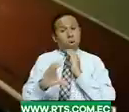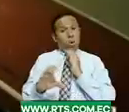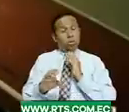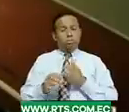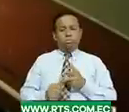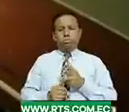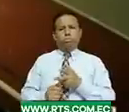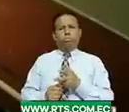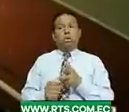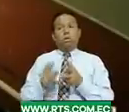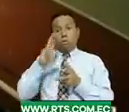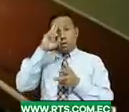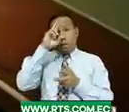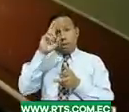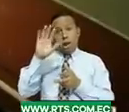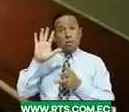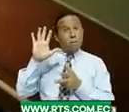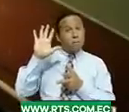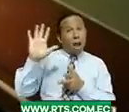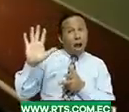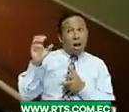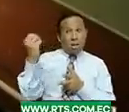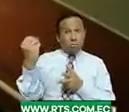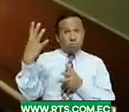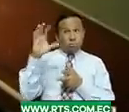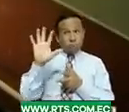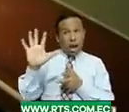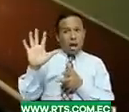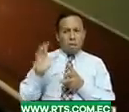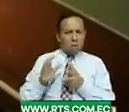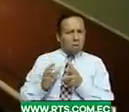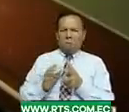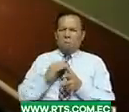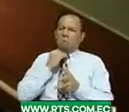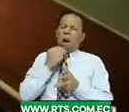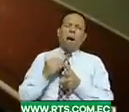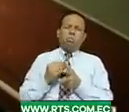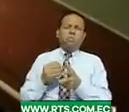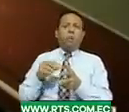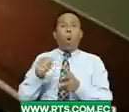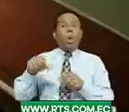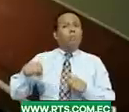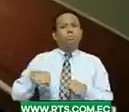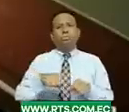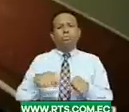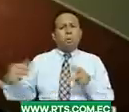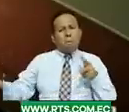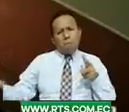motocicleta, provocando la muerte inmediata del conductor.